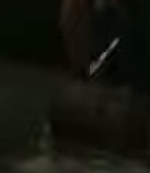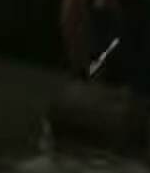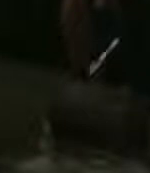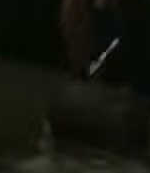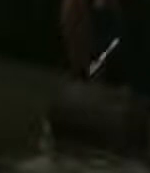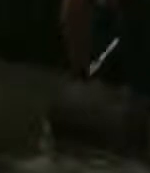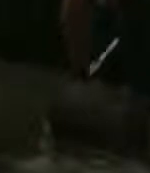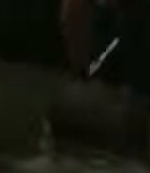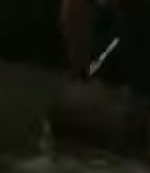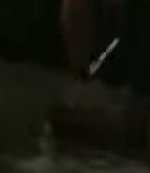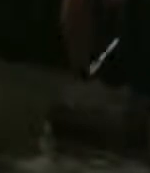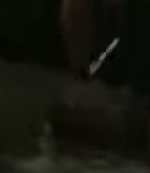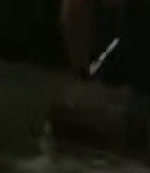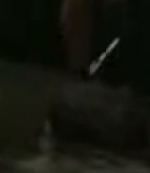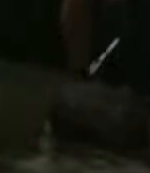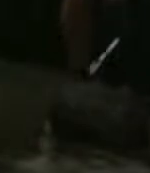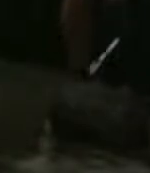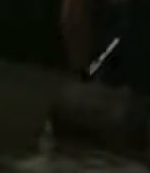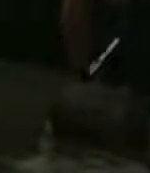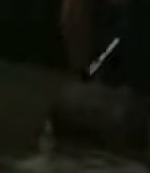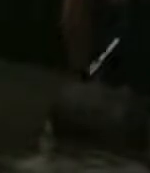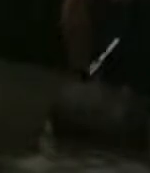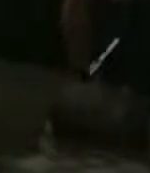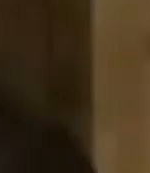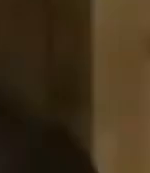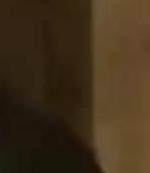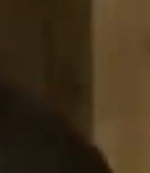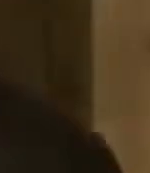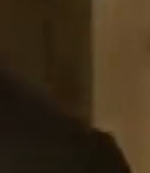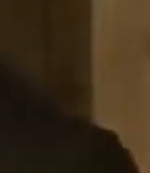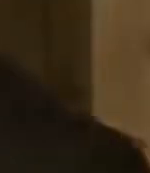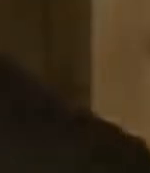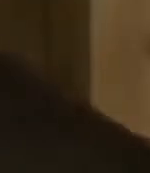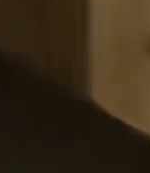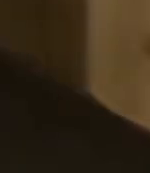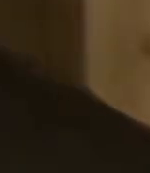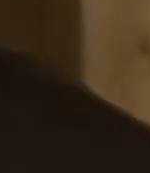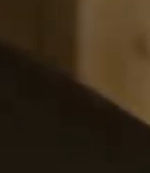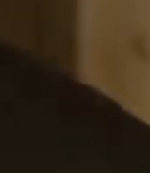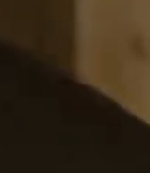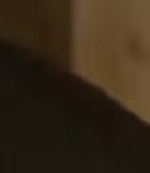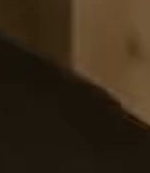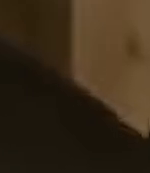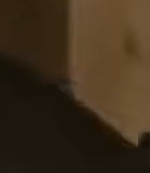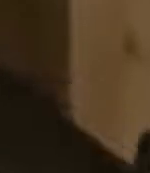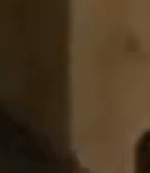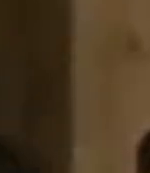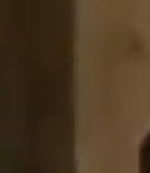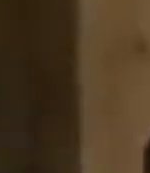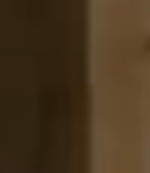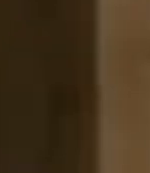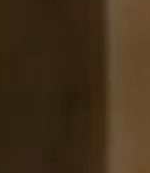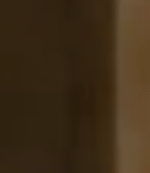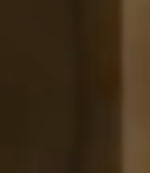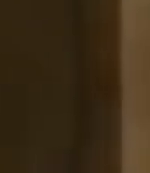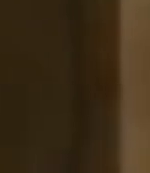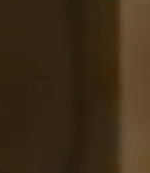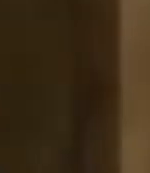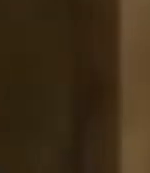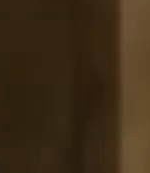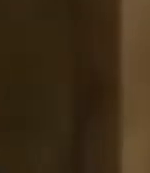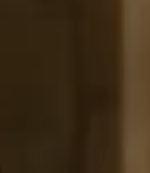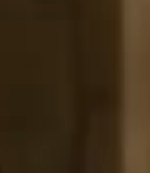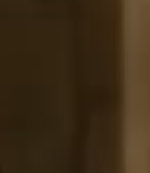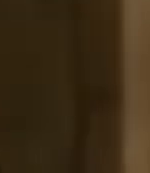de cabestany health sound y chandeleur sound ed overton y campings ahora se rinde bien